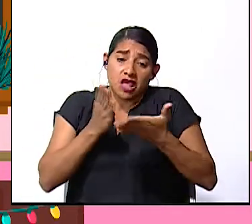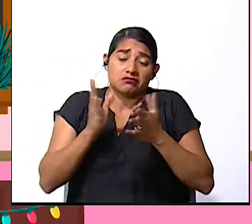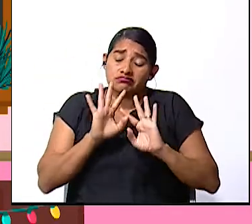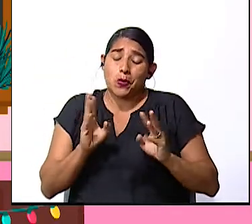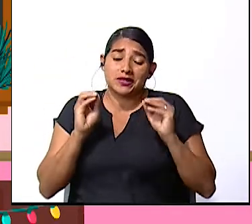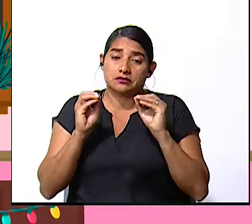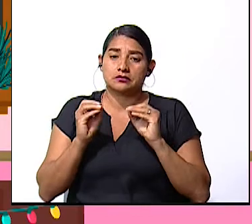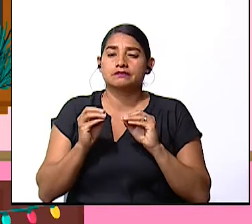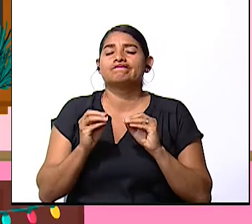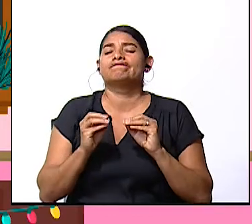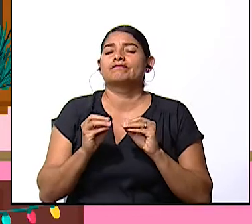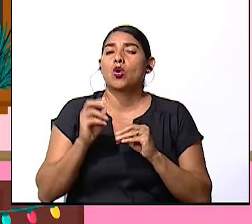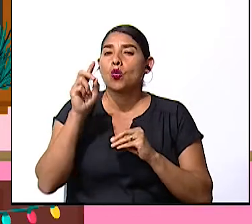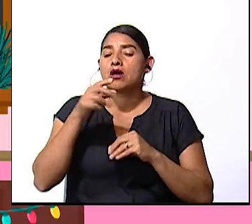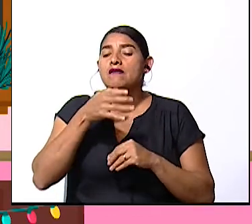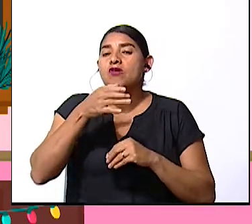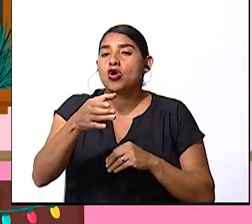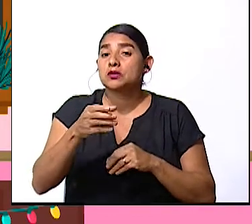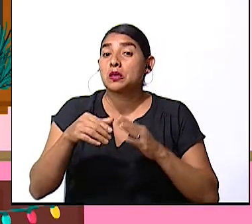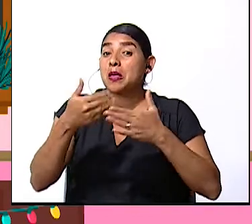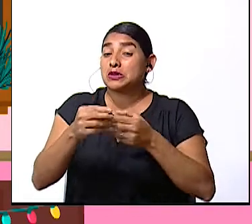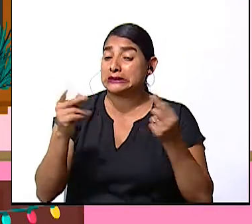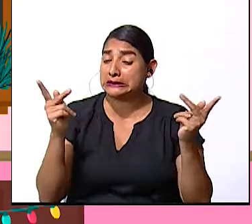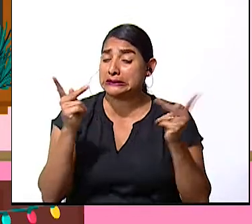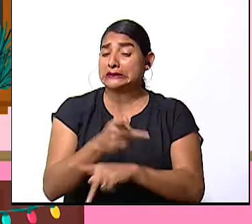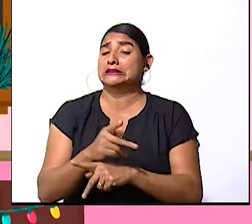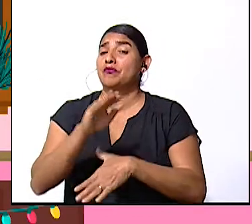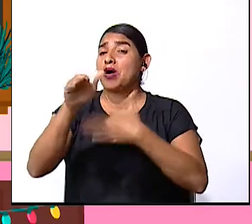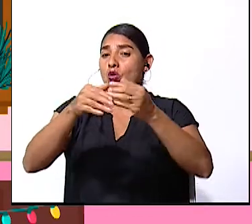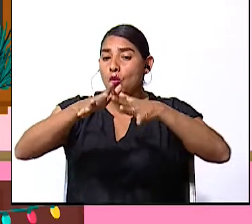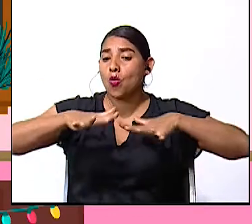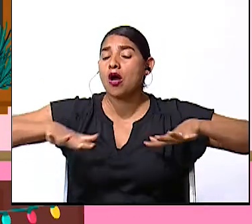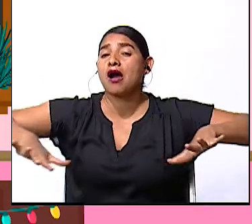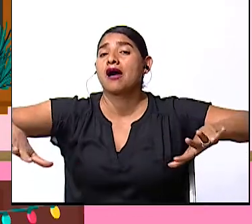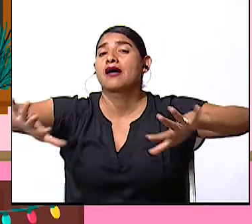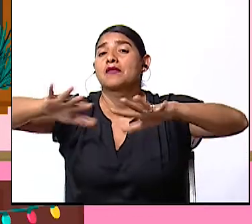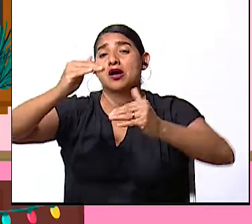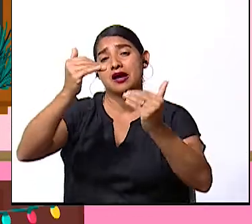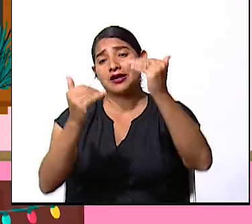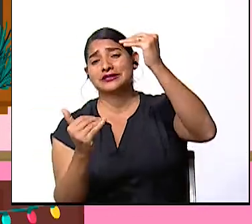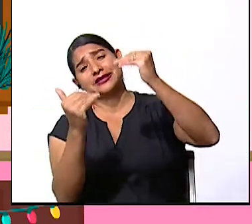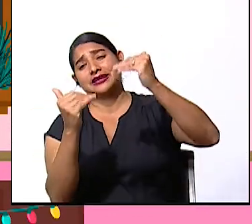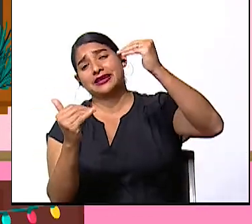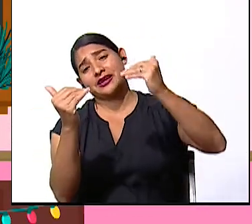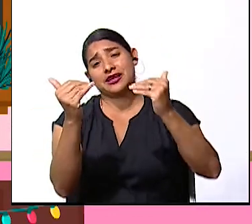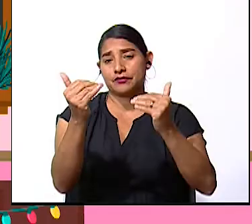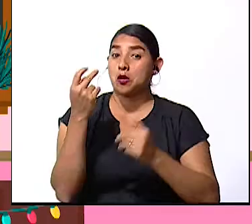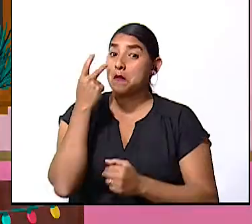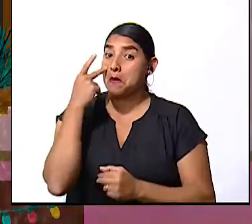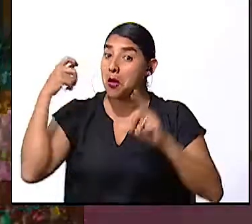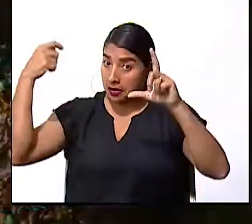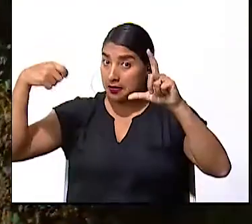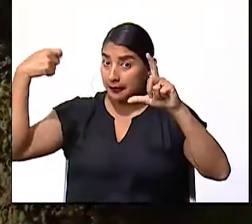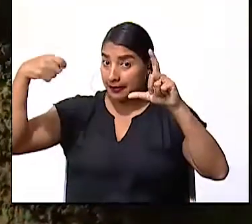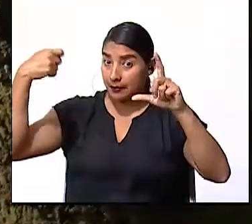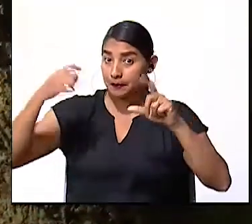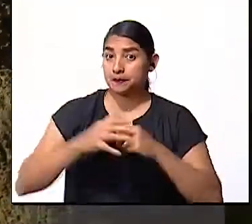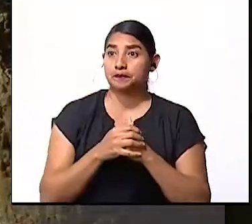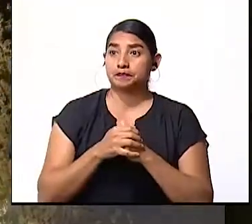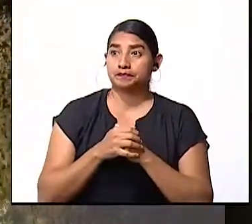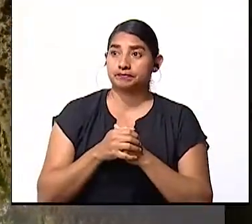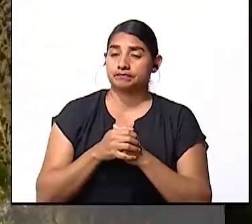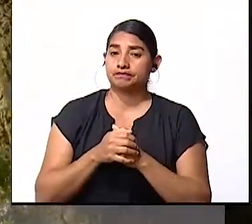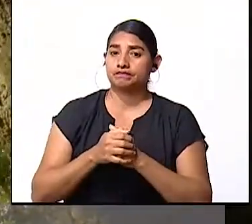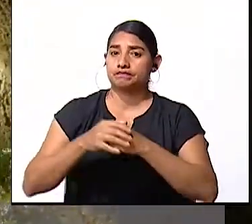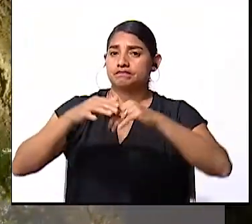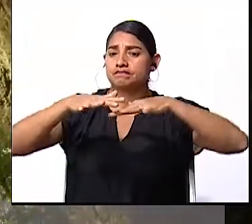aparecer más, tienen una consecuencia grave para lo que es el ambiente. Pero eso lo vamos a ver en este video.